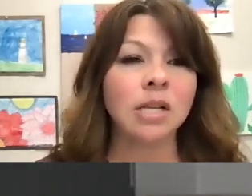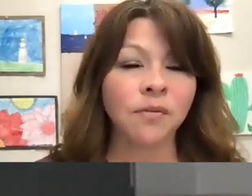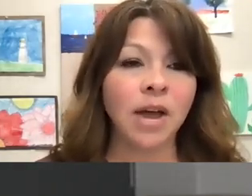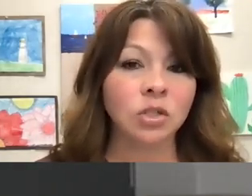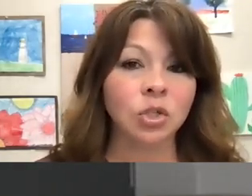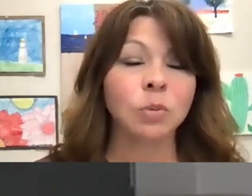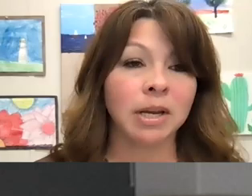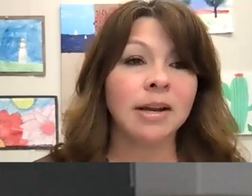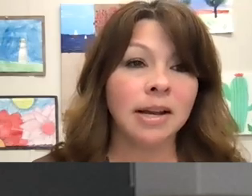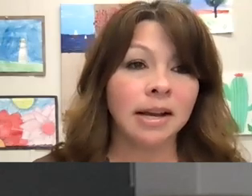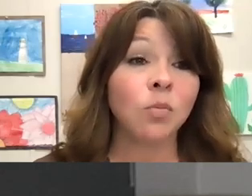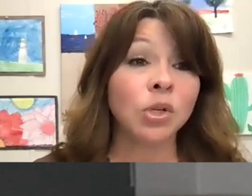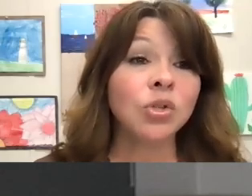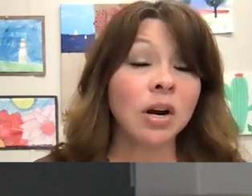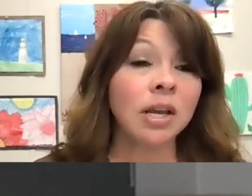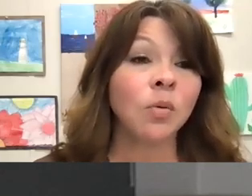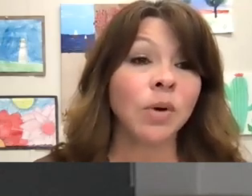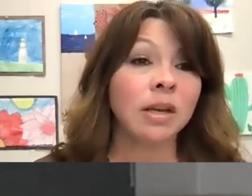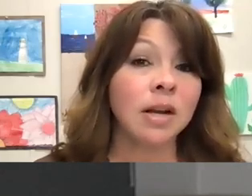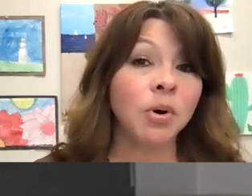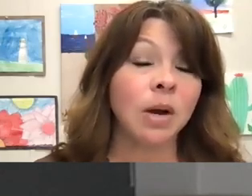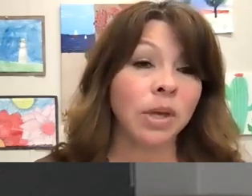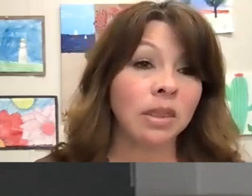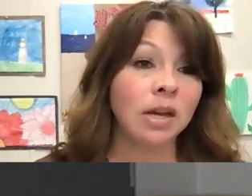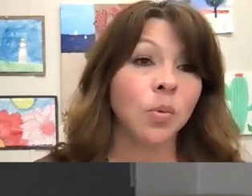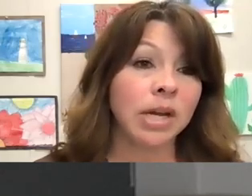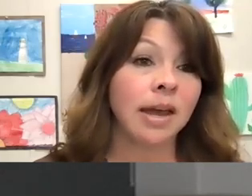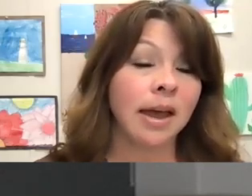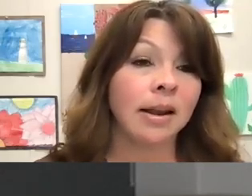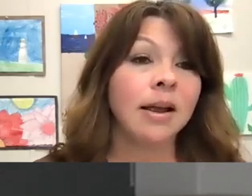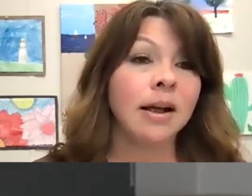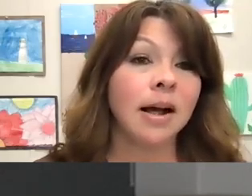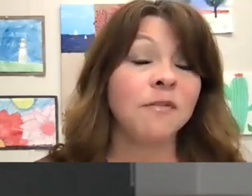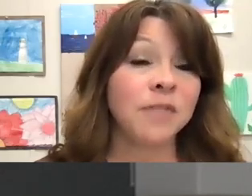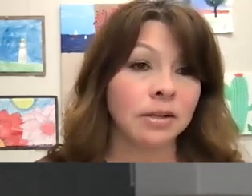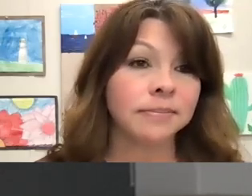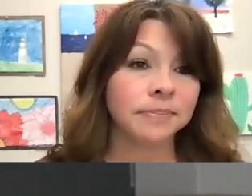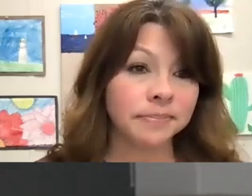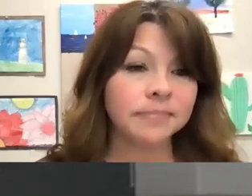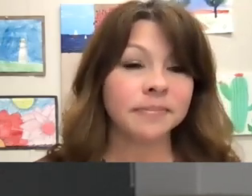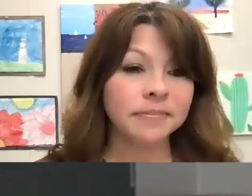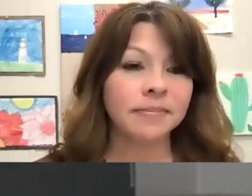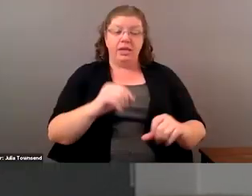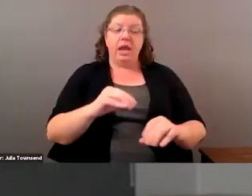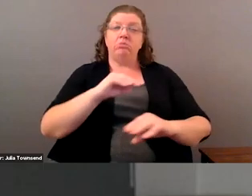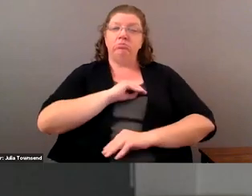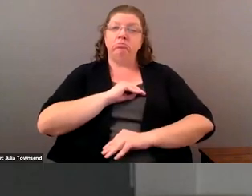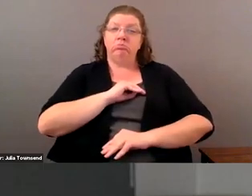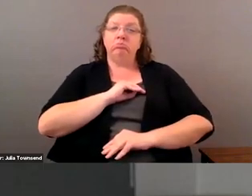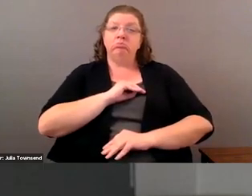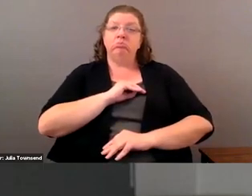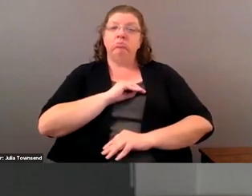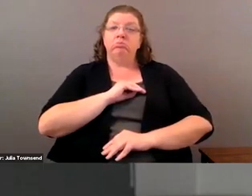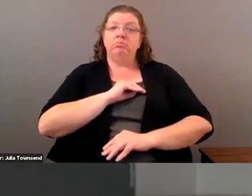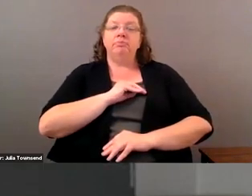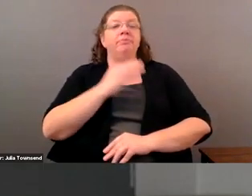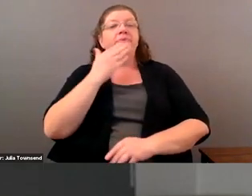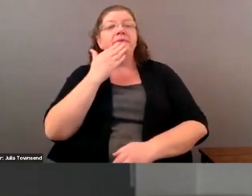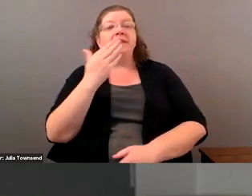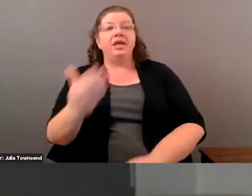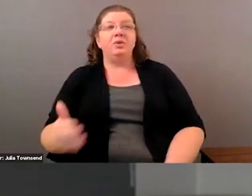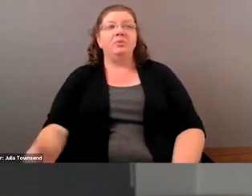de la población de webs emergentes o estudiantes con las encías especiales etcétera así que muchos factores pero de nuevo estamos comenzando con un número que